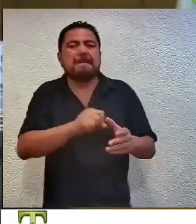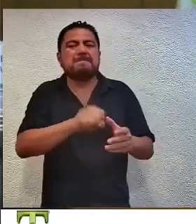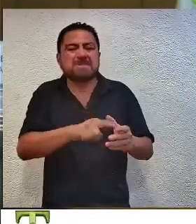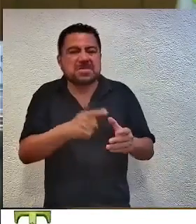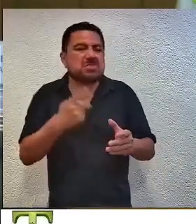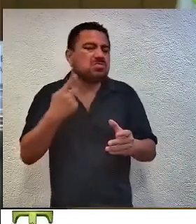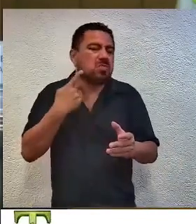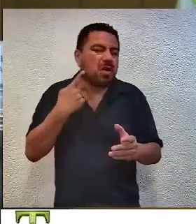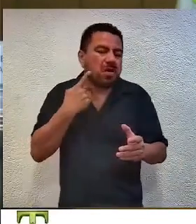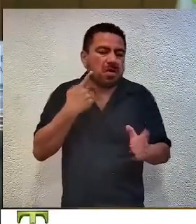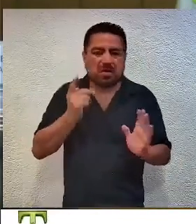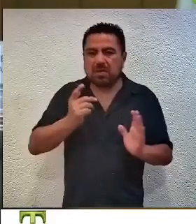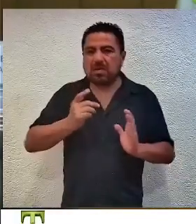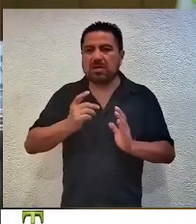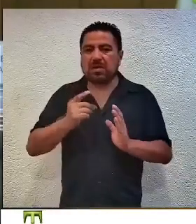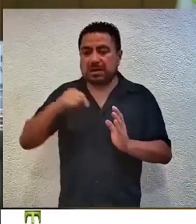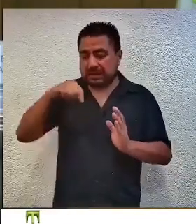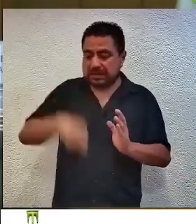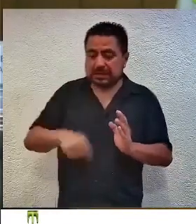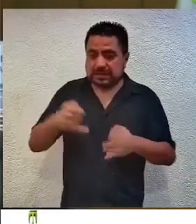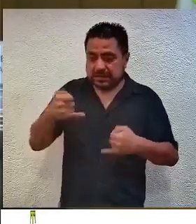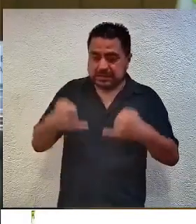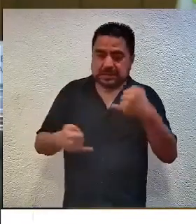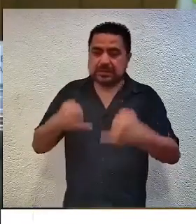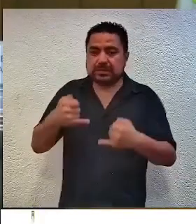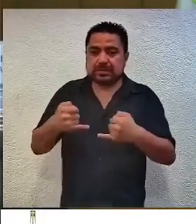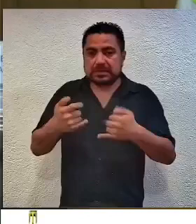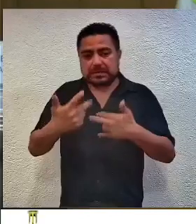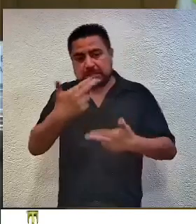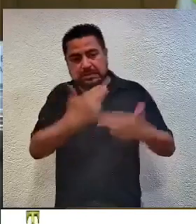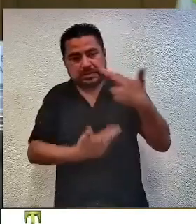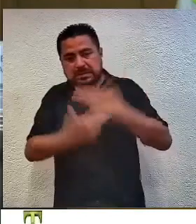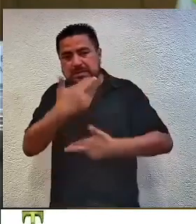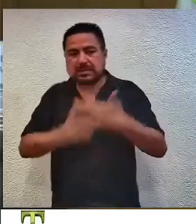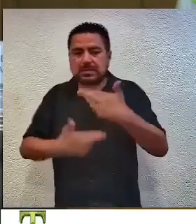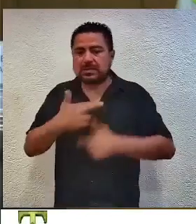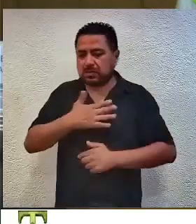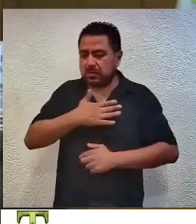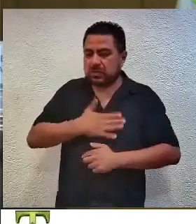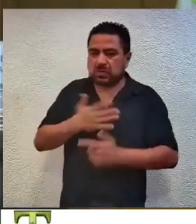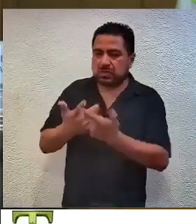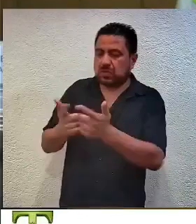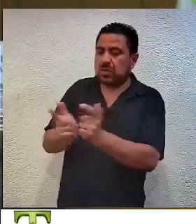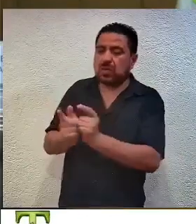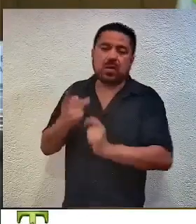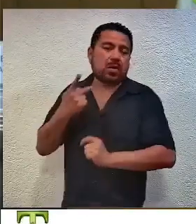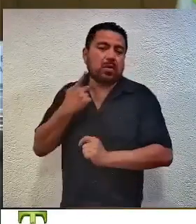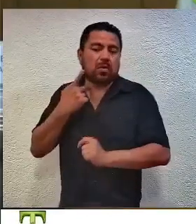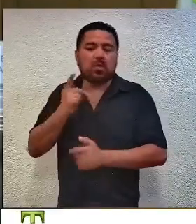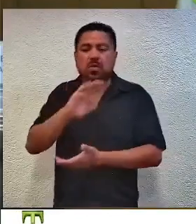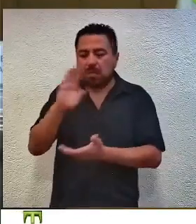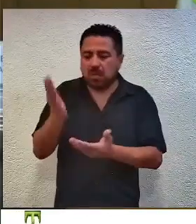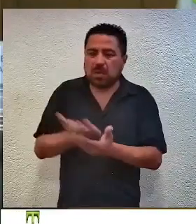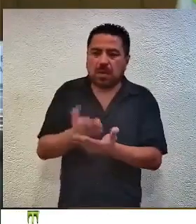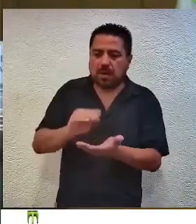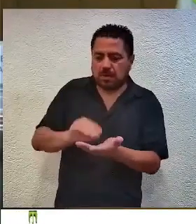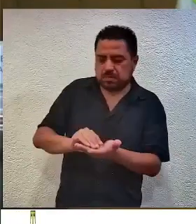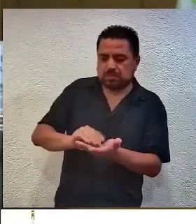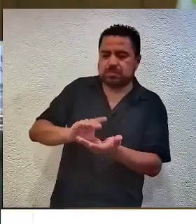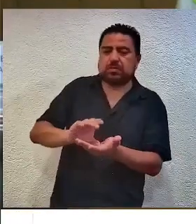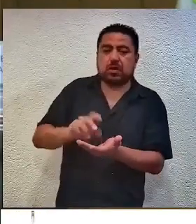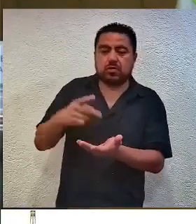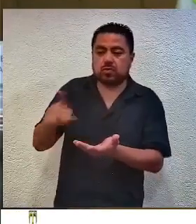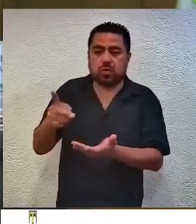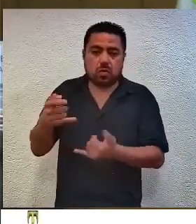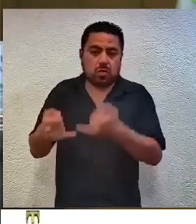político, este tribunal ha remitido a los órganos de justicia partidista los expedientes para que en su marco